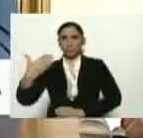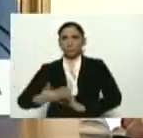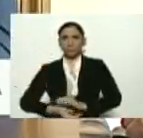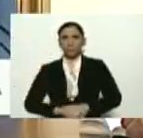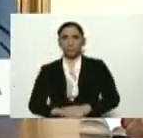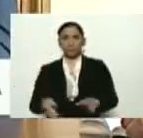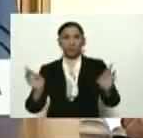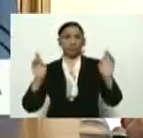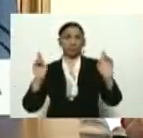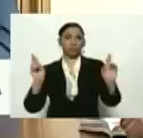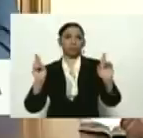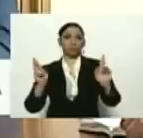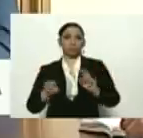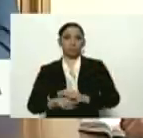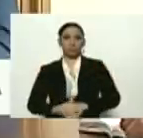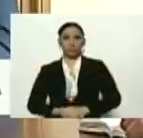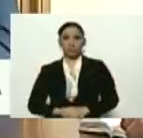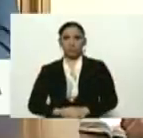inshallah, ojalá.